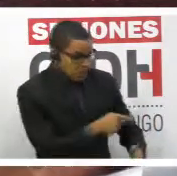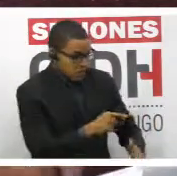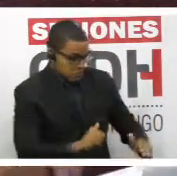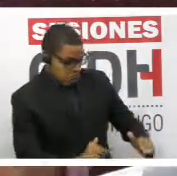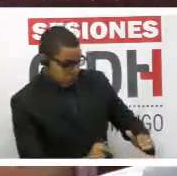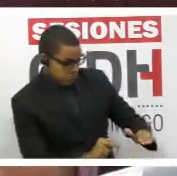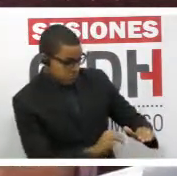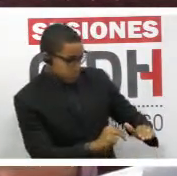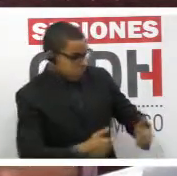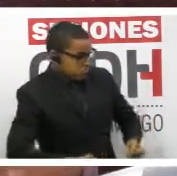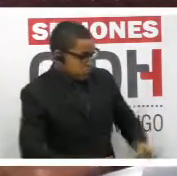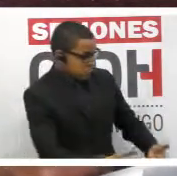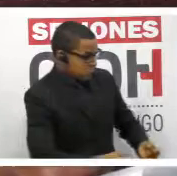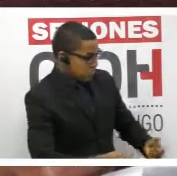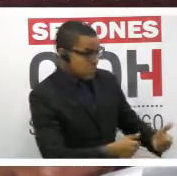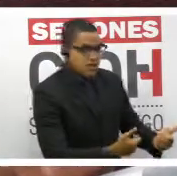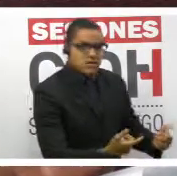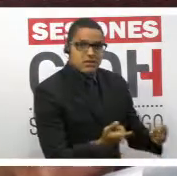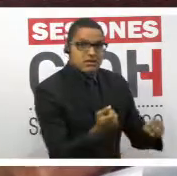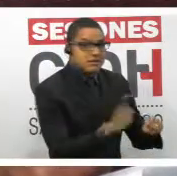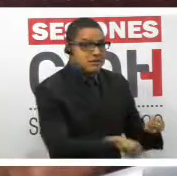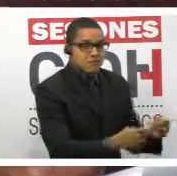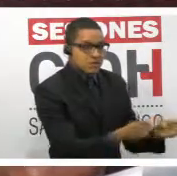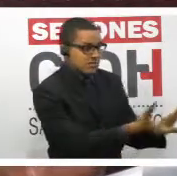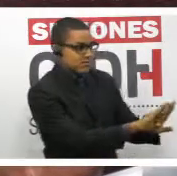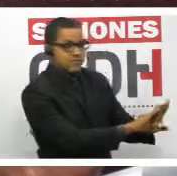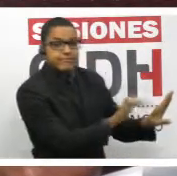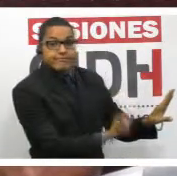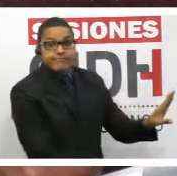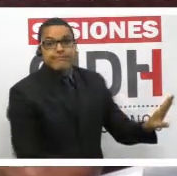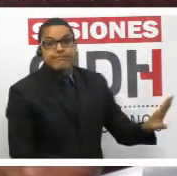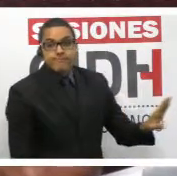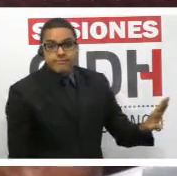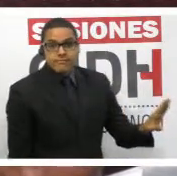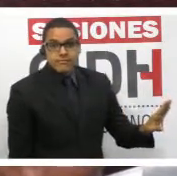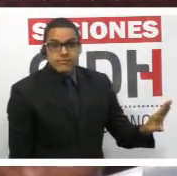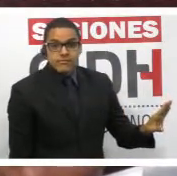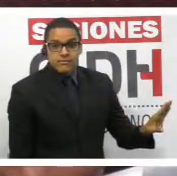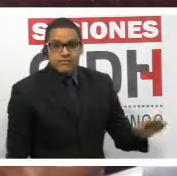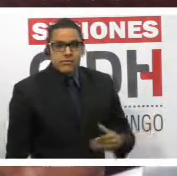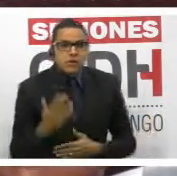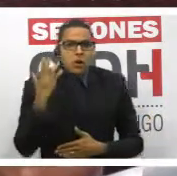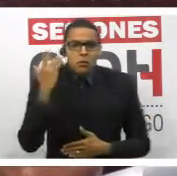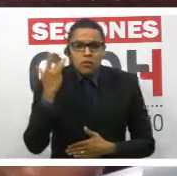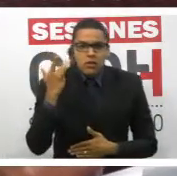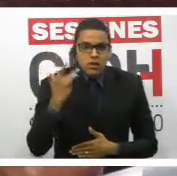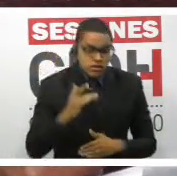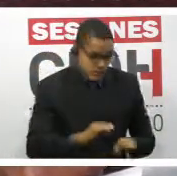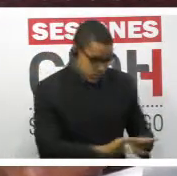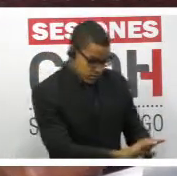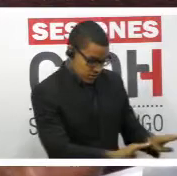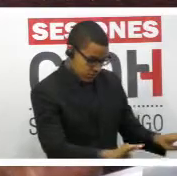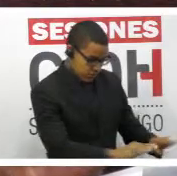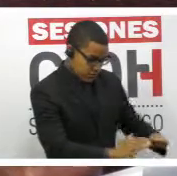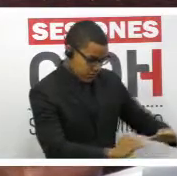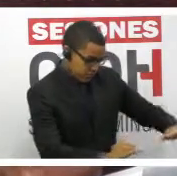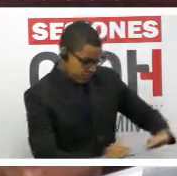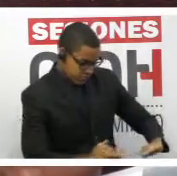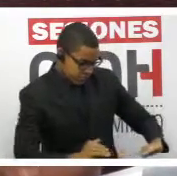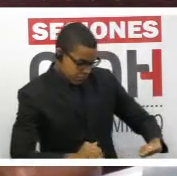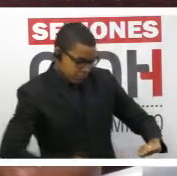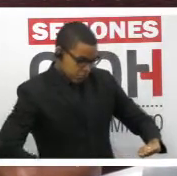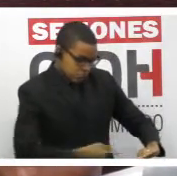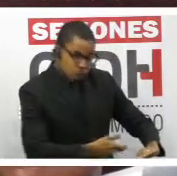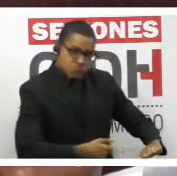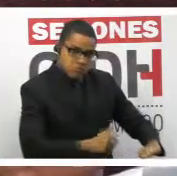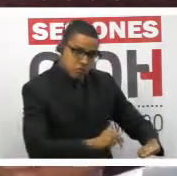veces su posibilidad de acceder otra de los de los problemas enfrentados